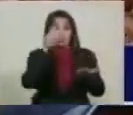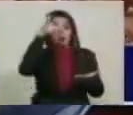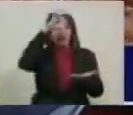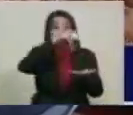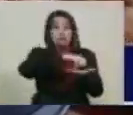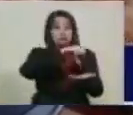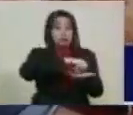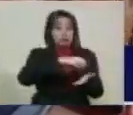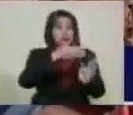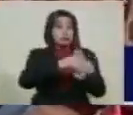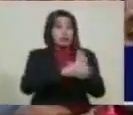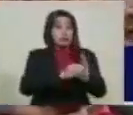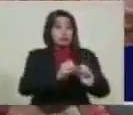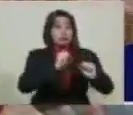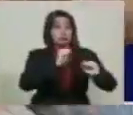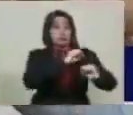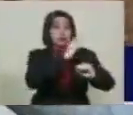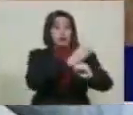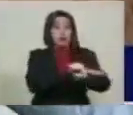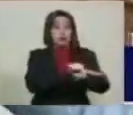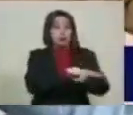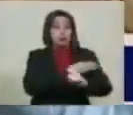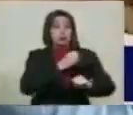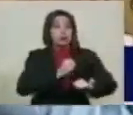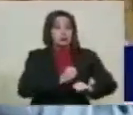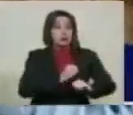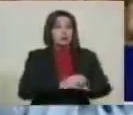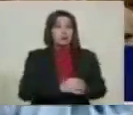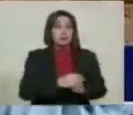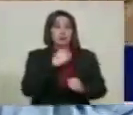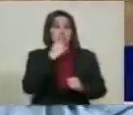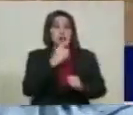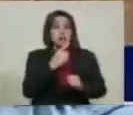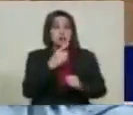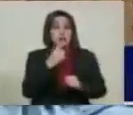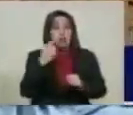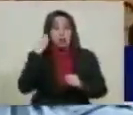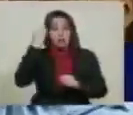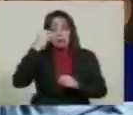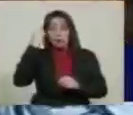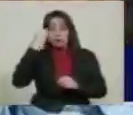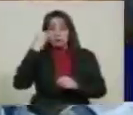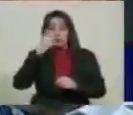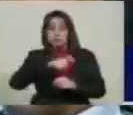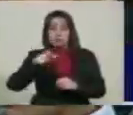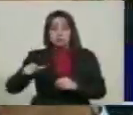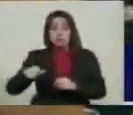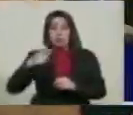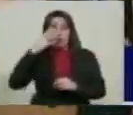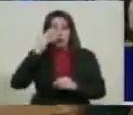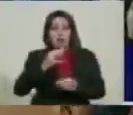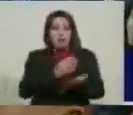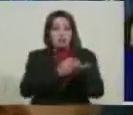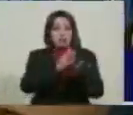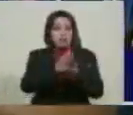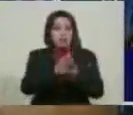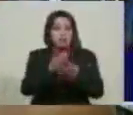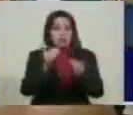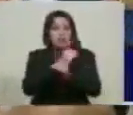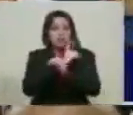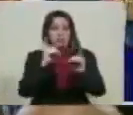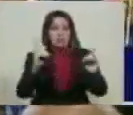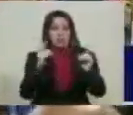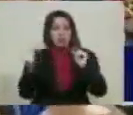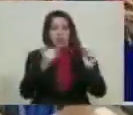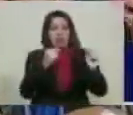Hay quienes dicen que creen en el camino constitucional, en el camino del voto, en el camino del diálogo, pero al final viene una orden